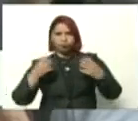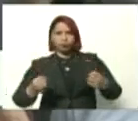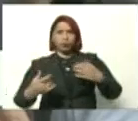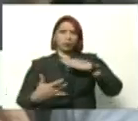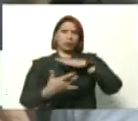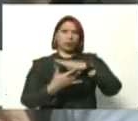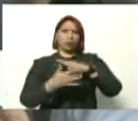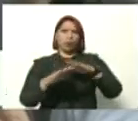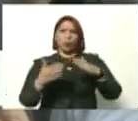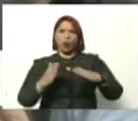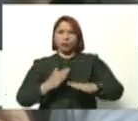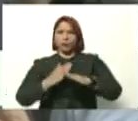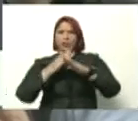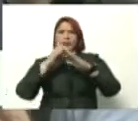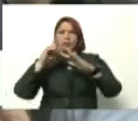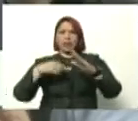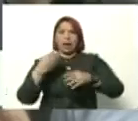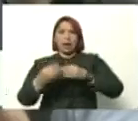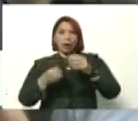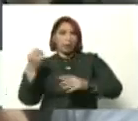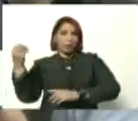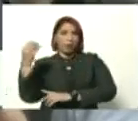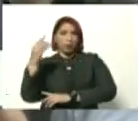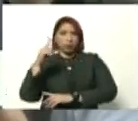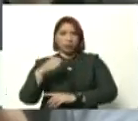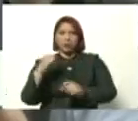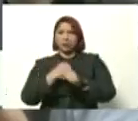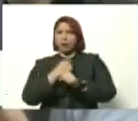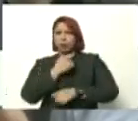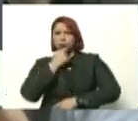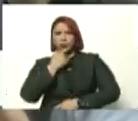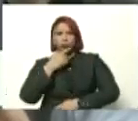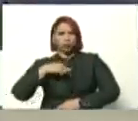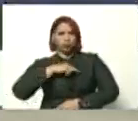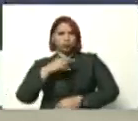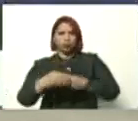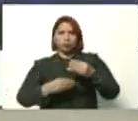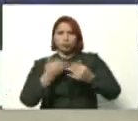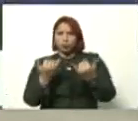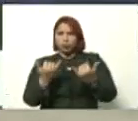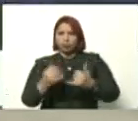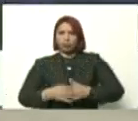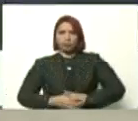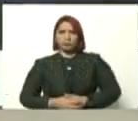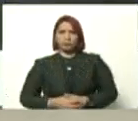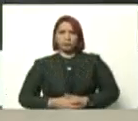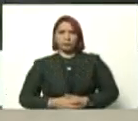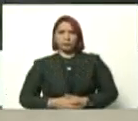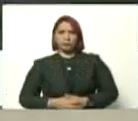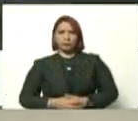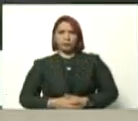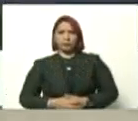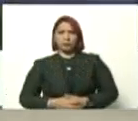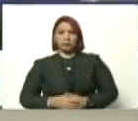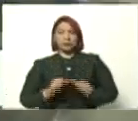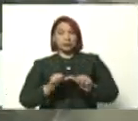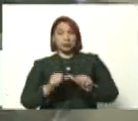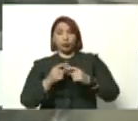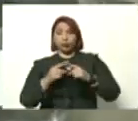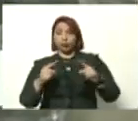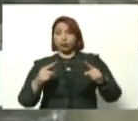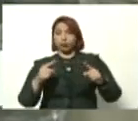cuando frene, cuando haga encendido de luces, un trabajo bien, bien bonito que venimos haciendo. Yo no me queda otra cosa que decir